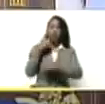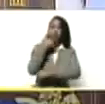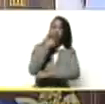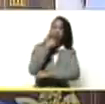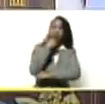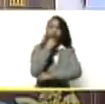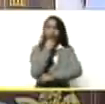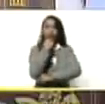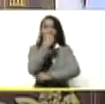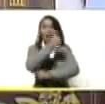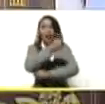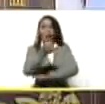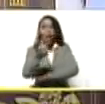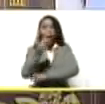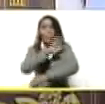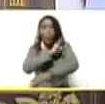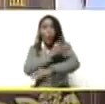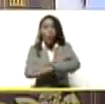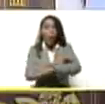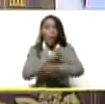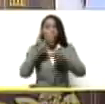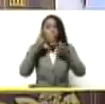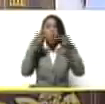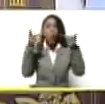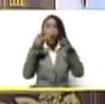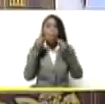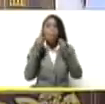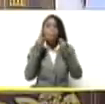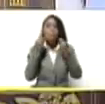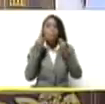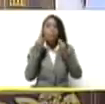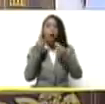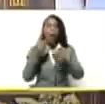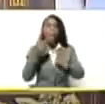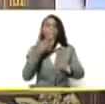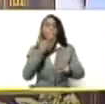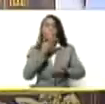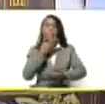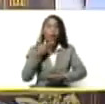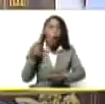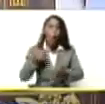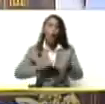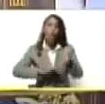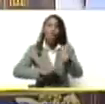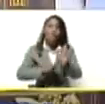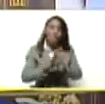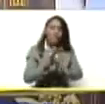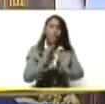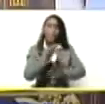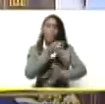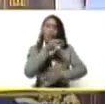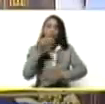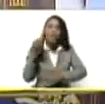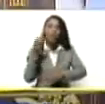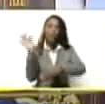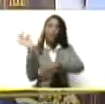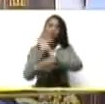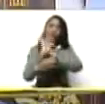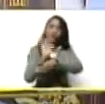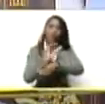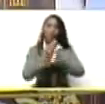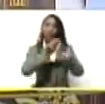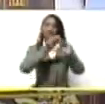eeuu una decisión que le clavó una puñalada trapera por la espalda